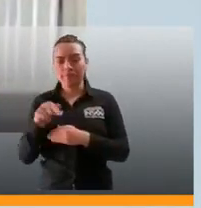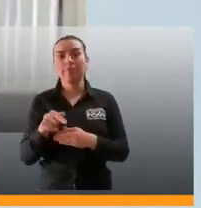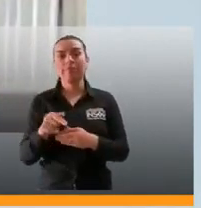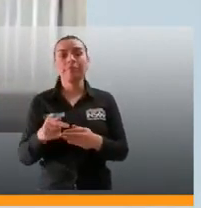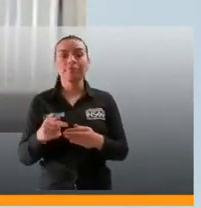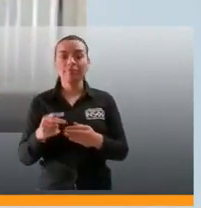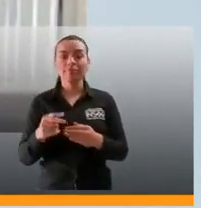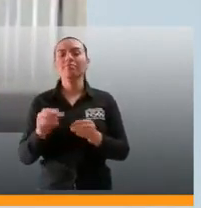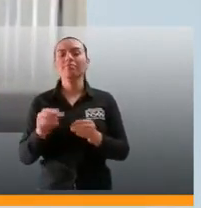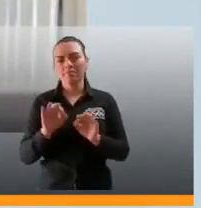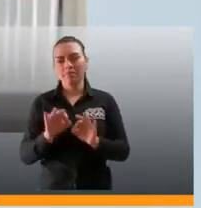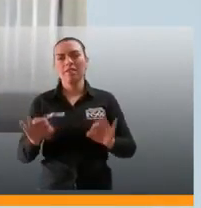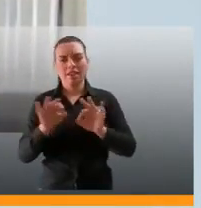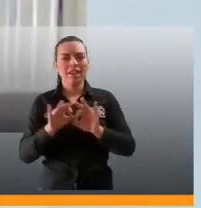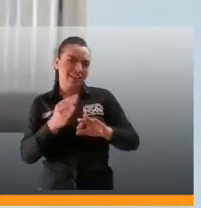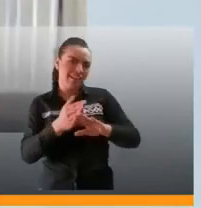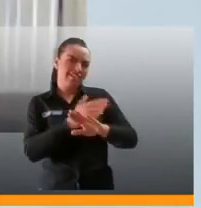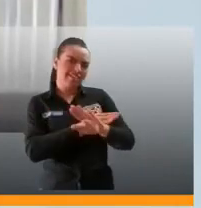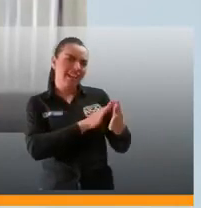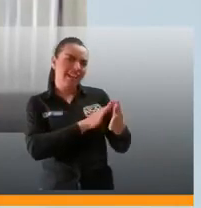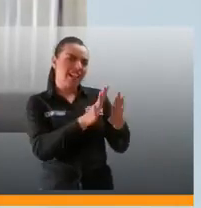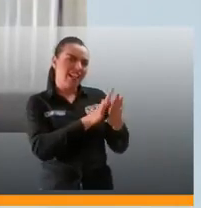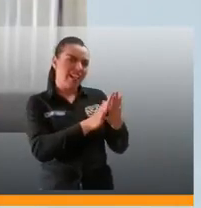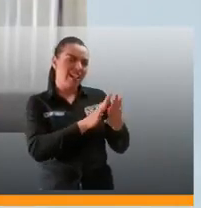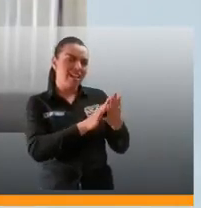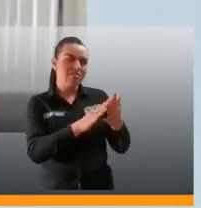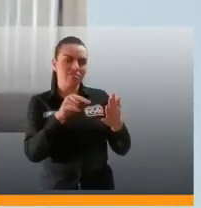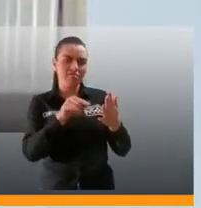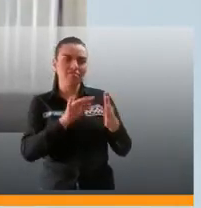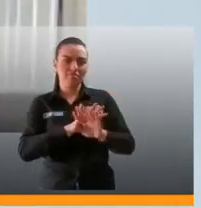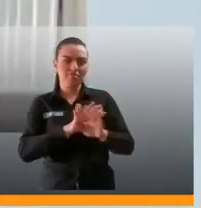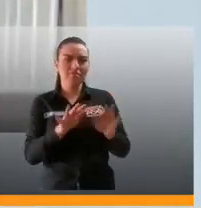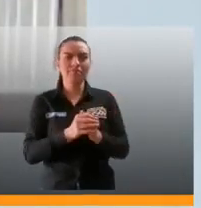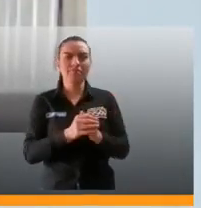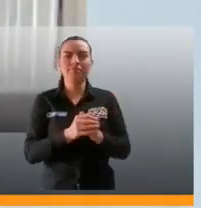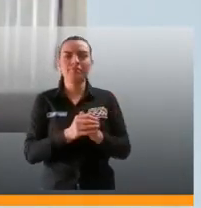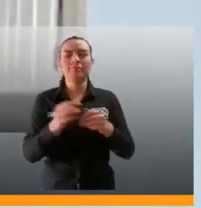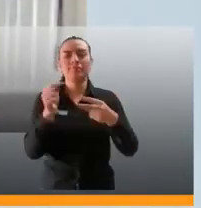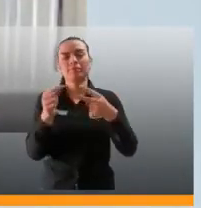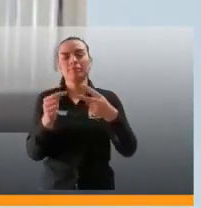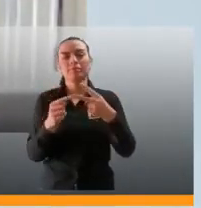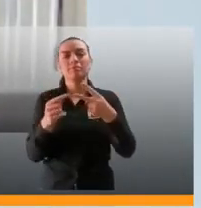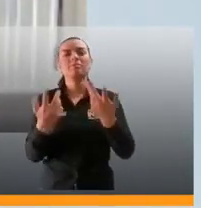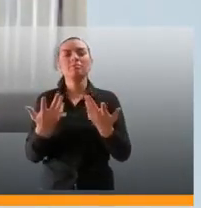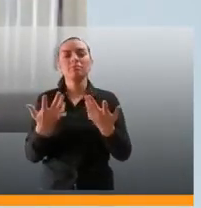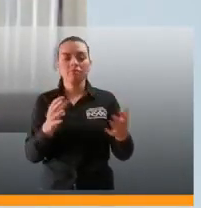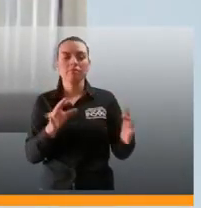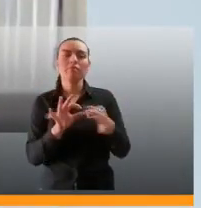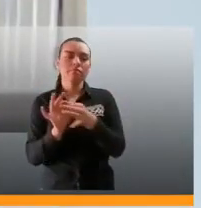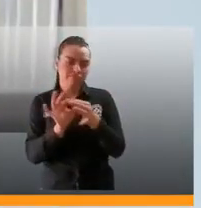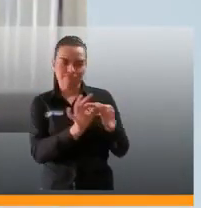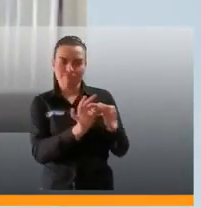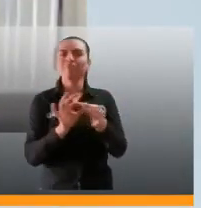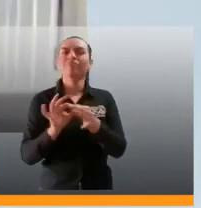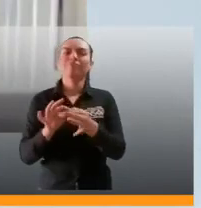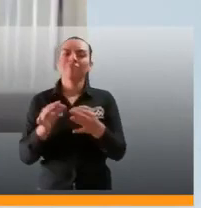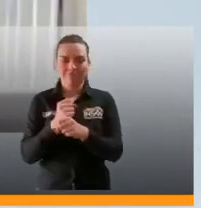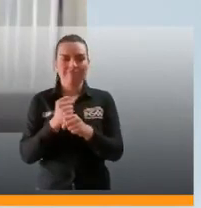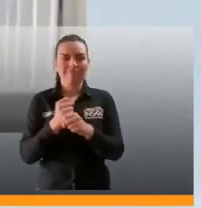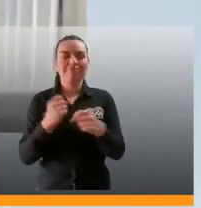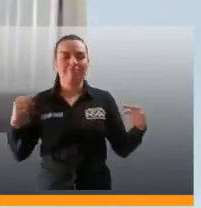que también Adrián nos comentaba un poco, digamos que son dos procesos que iban simultáneos y que tienen muchas